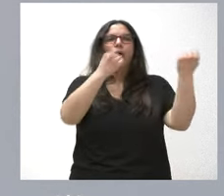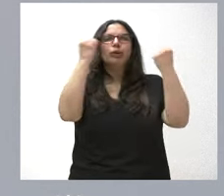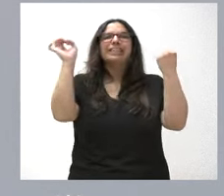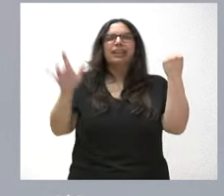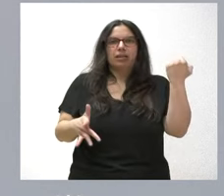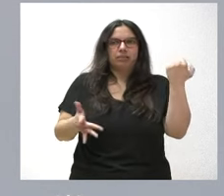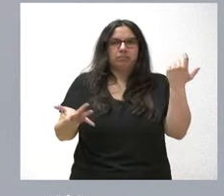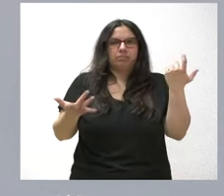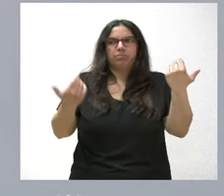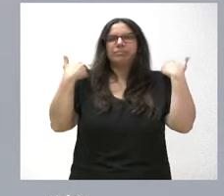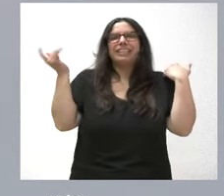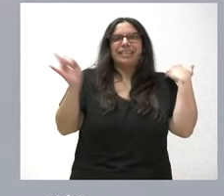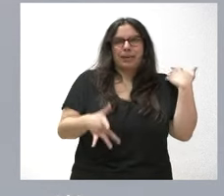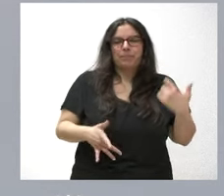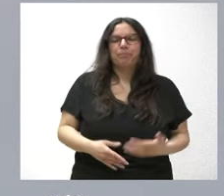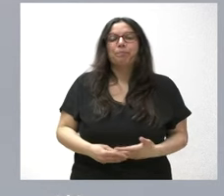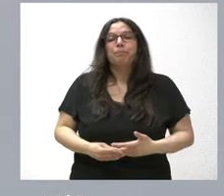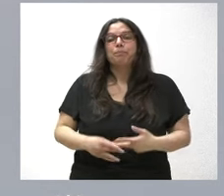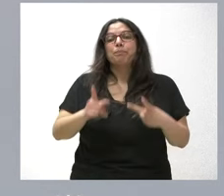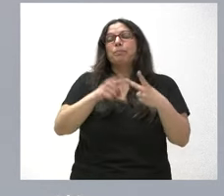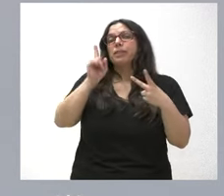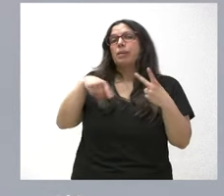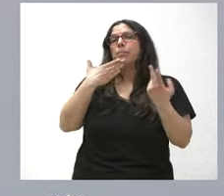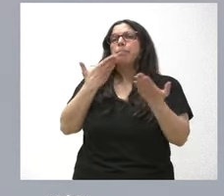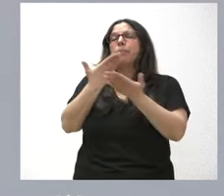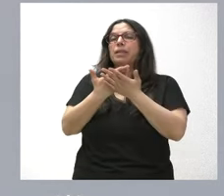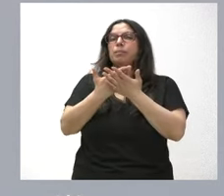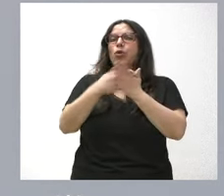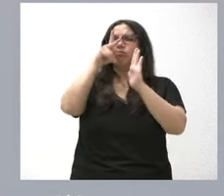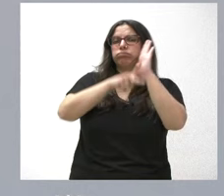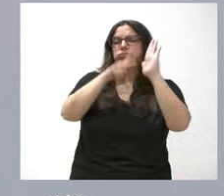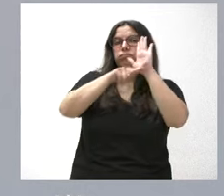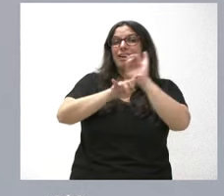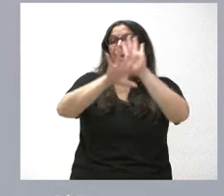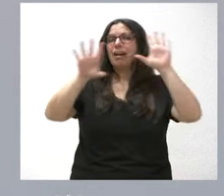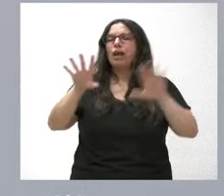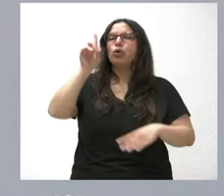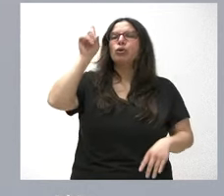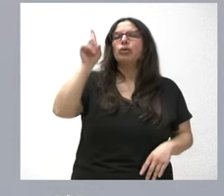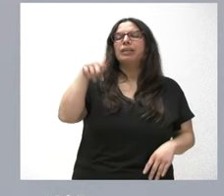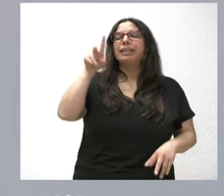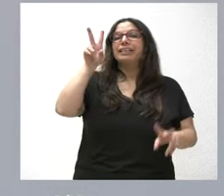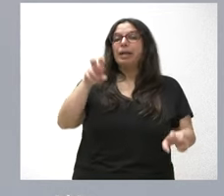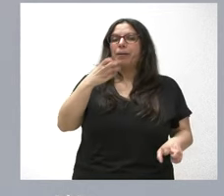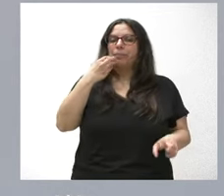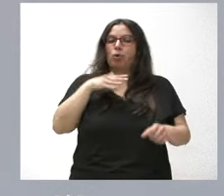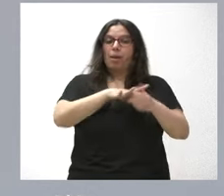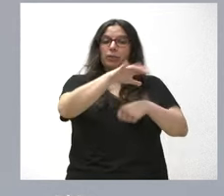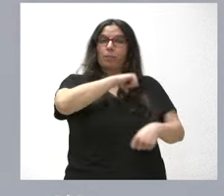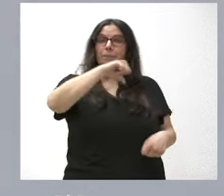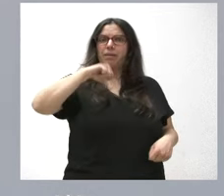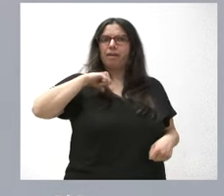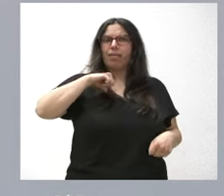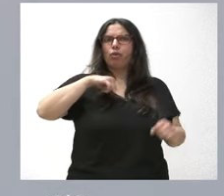la inspección, que se regule claramente cuando se trata de hablar de intervención en ámbitos privados, que se trata